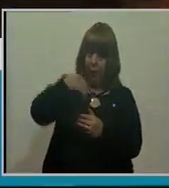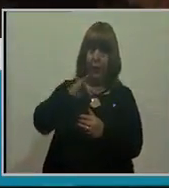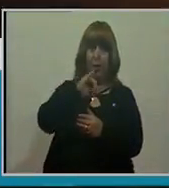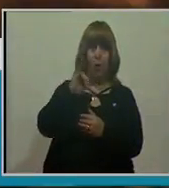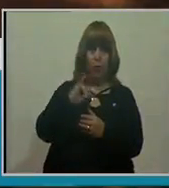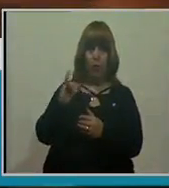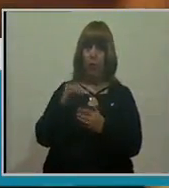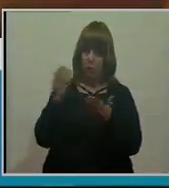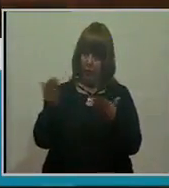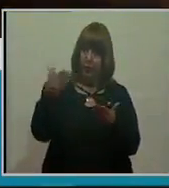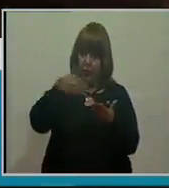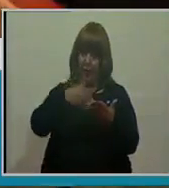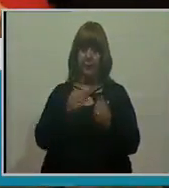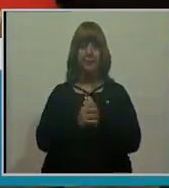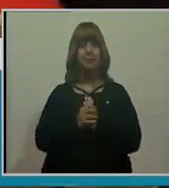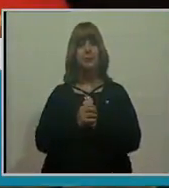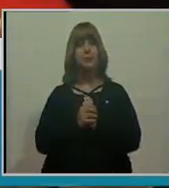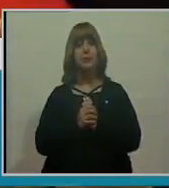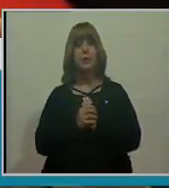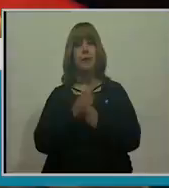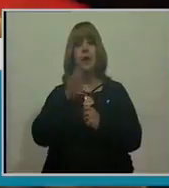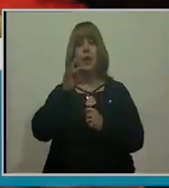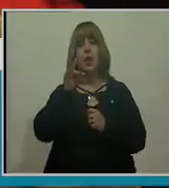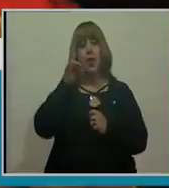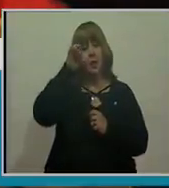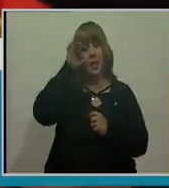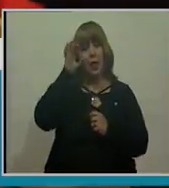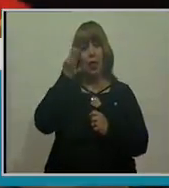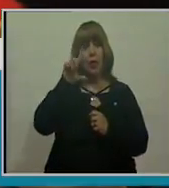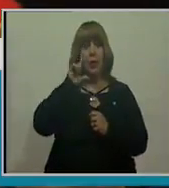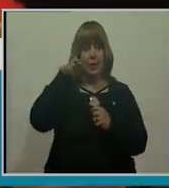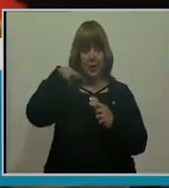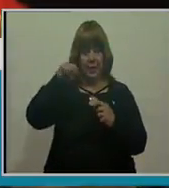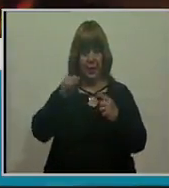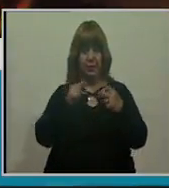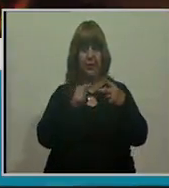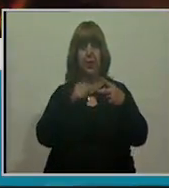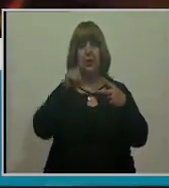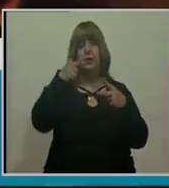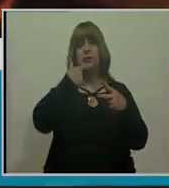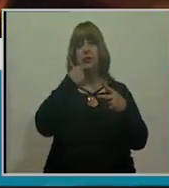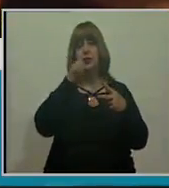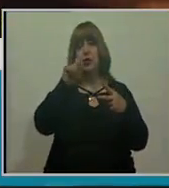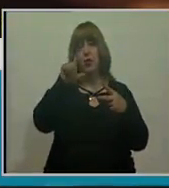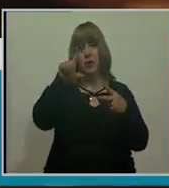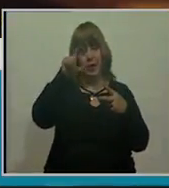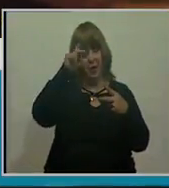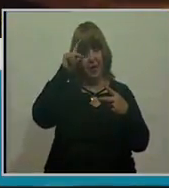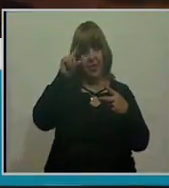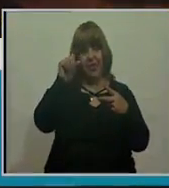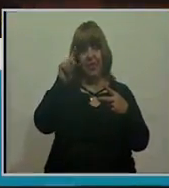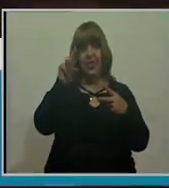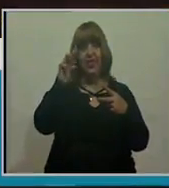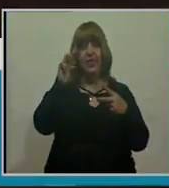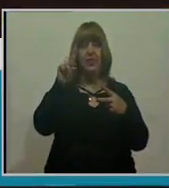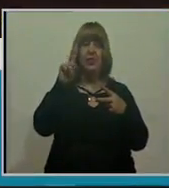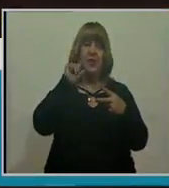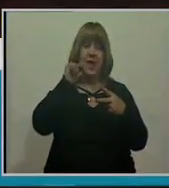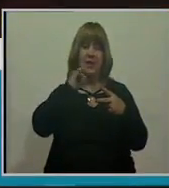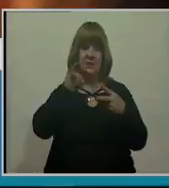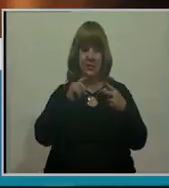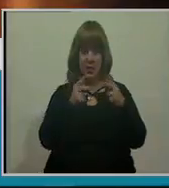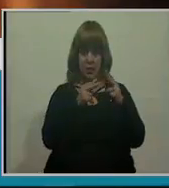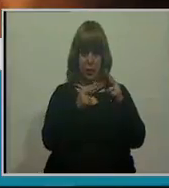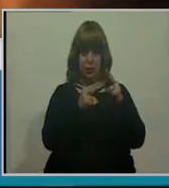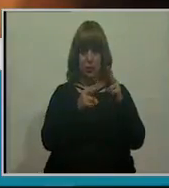Dirección de Vivienda del municipio. De Olinda Velázquez y Soledad Díaz son las mujeres acusadas por la estafa. En la jornada de este lunes fueron trasladadas